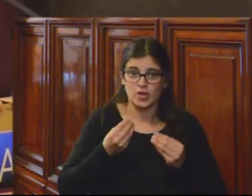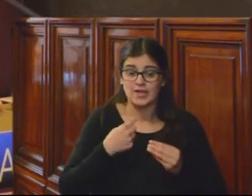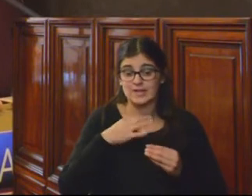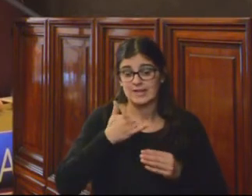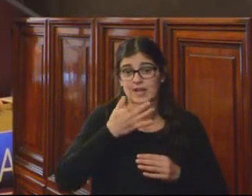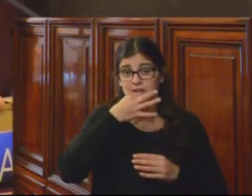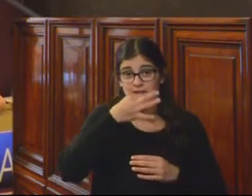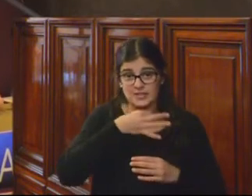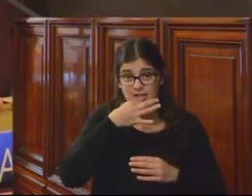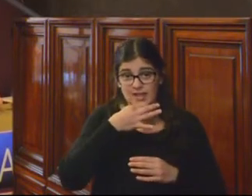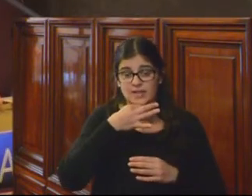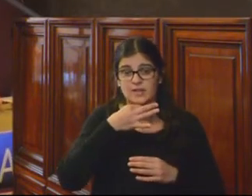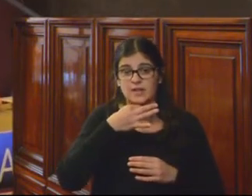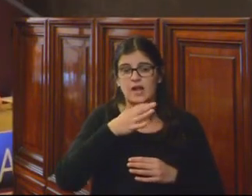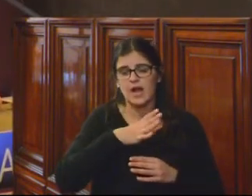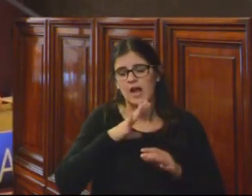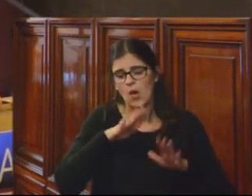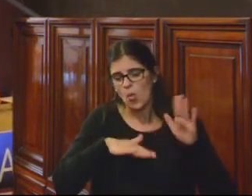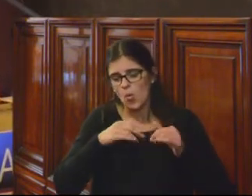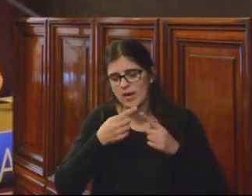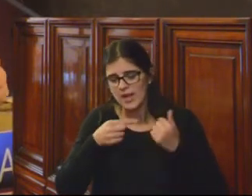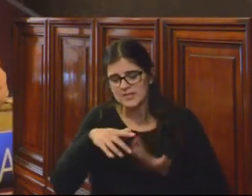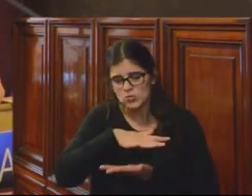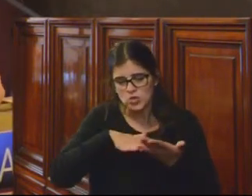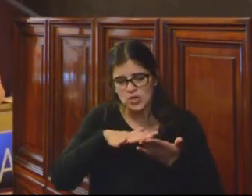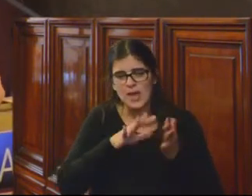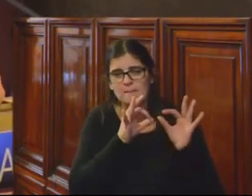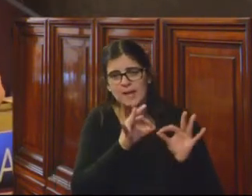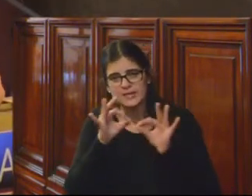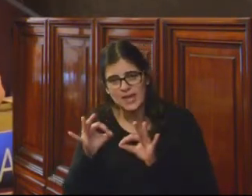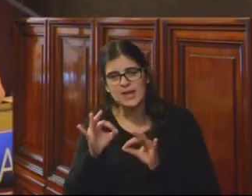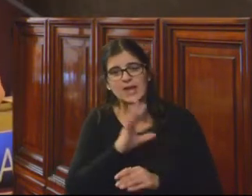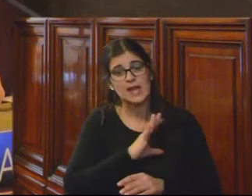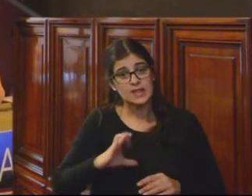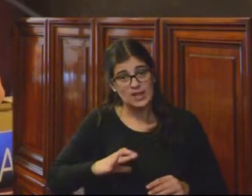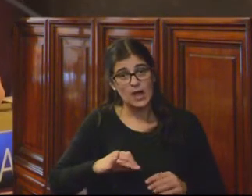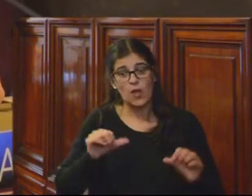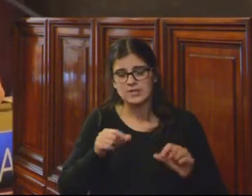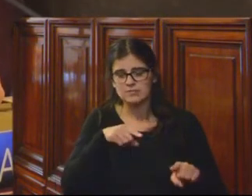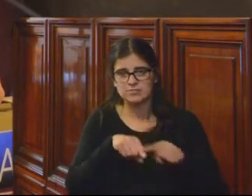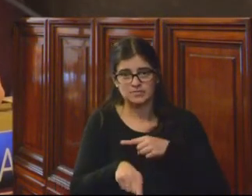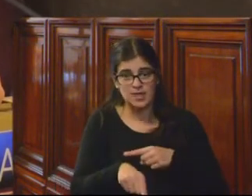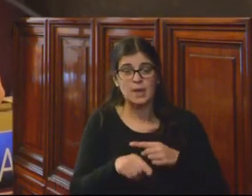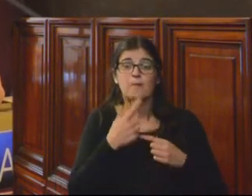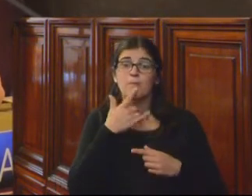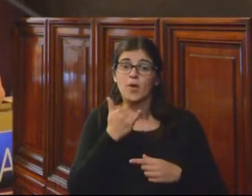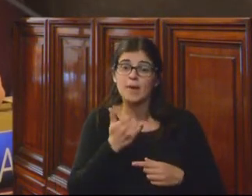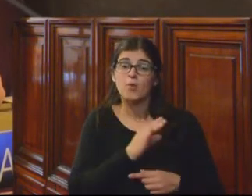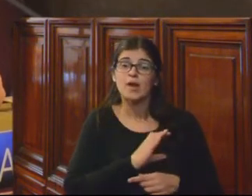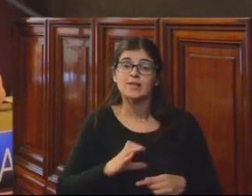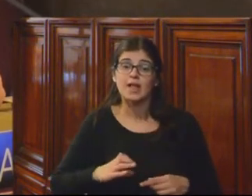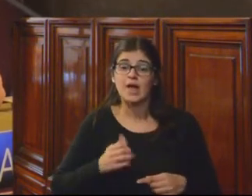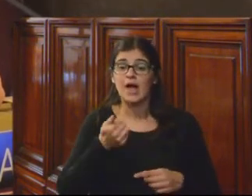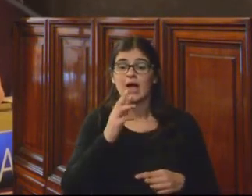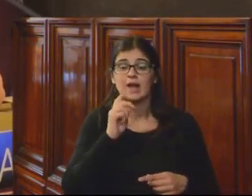comentarle que efectivamente han ocurrido algunos casos puntuales, pero donde los cuales el Estado ha actuado de manera inmediata. Por ejemplo, en el Estado de Aragua, la